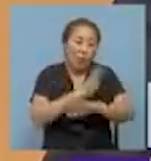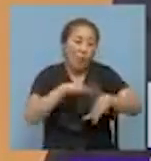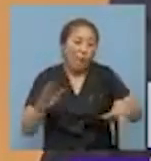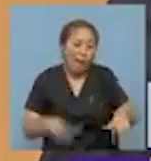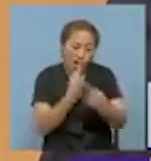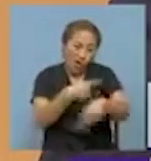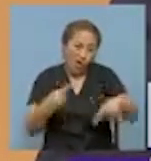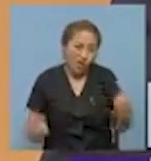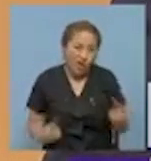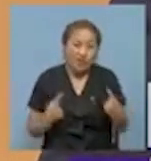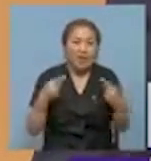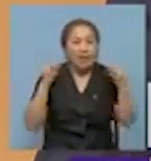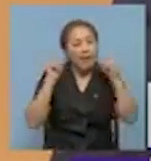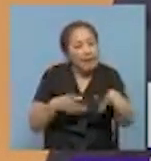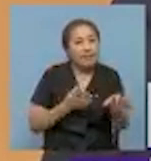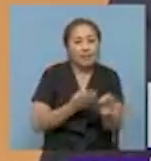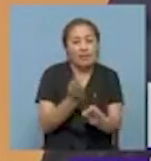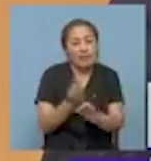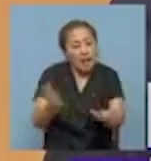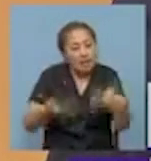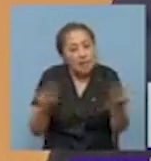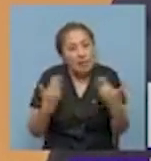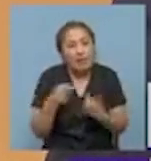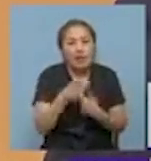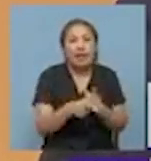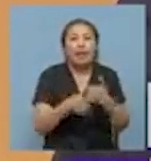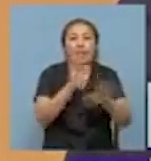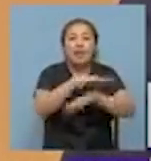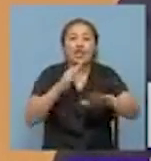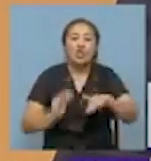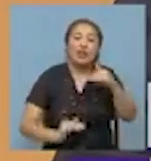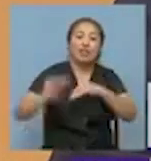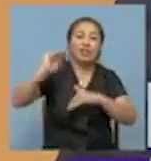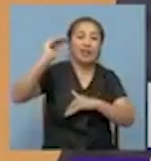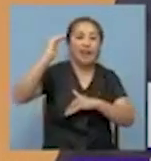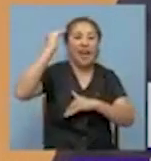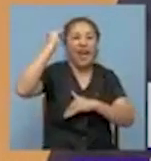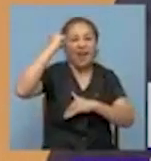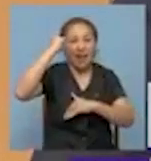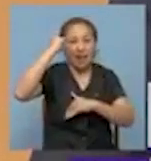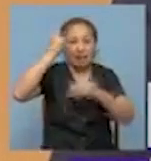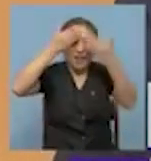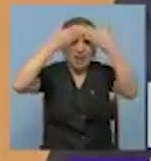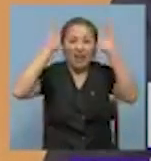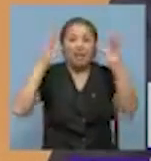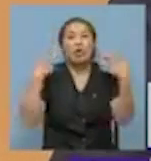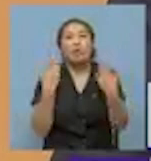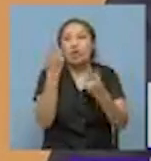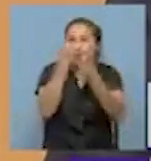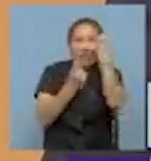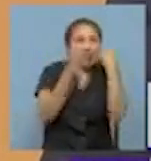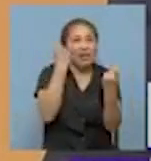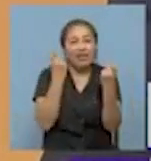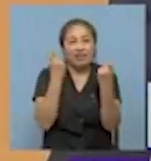y eso es lo que hay que incentivar a hacer al niño crecer en su psicología en su capacidad de aprendizaje